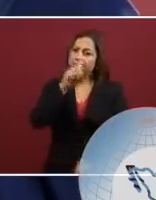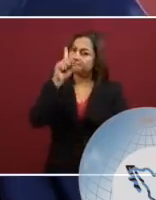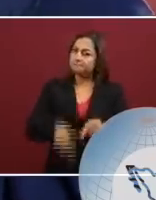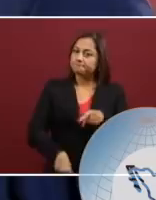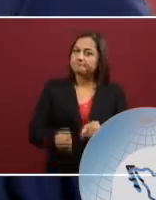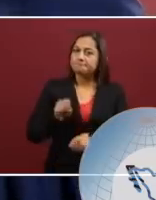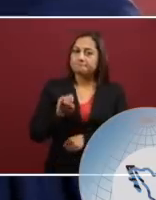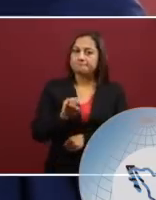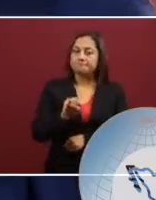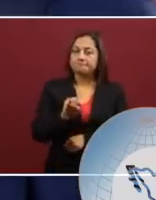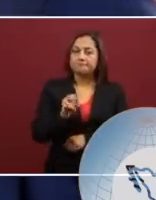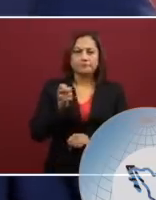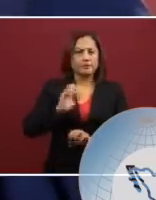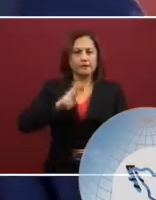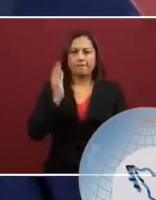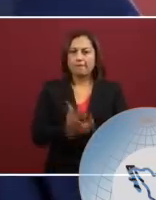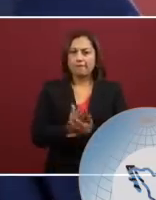que se termine